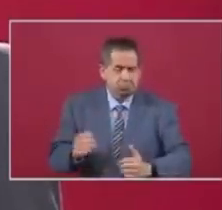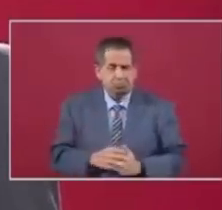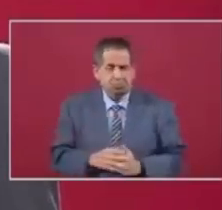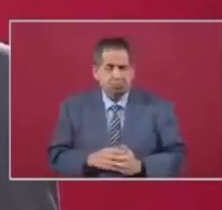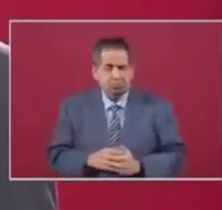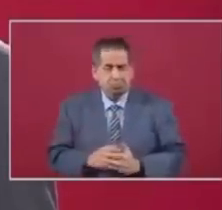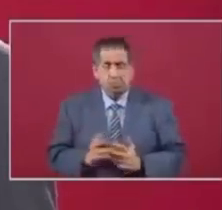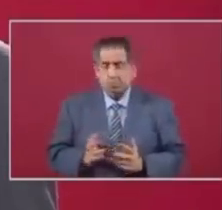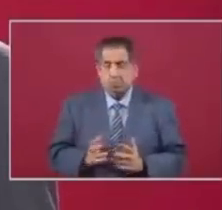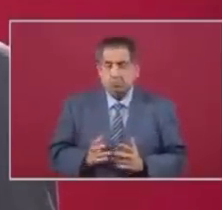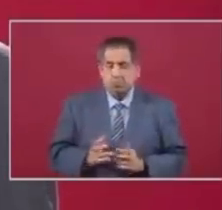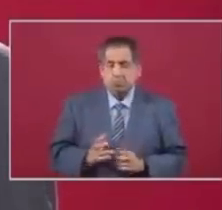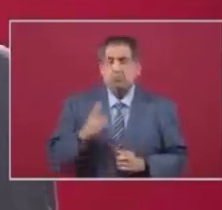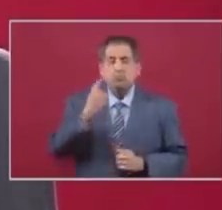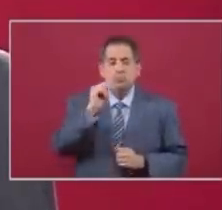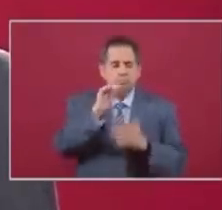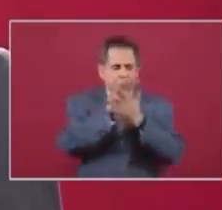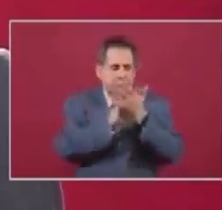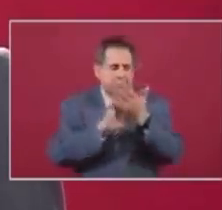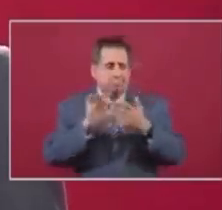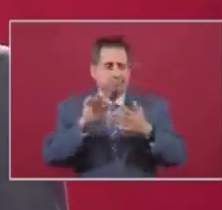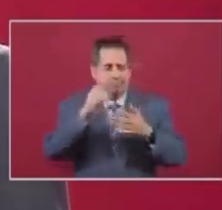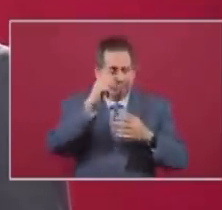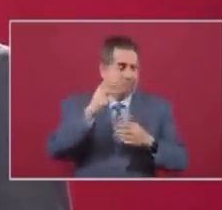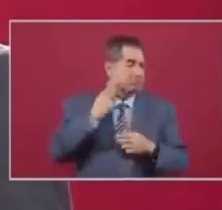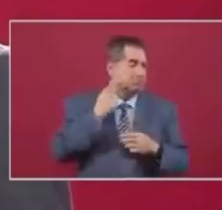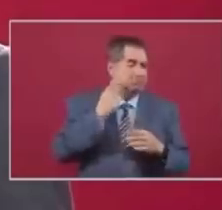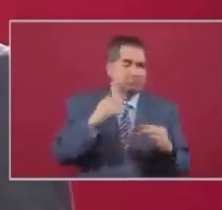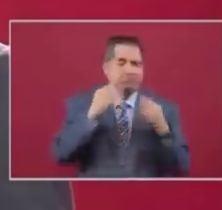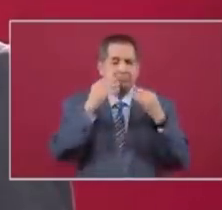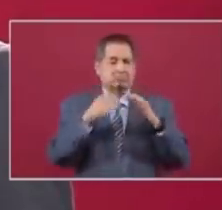y que no se politice